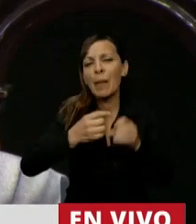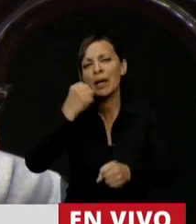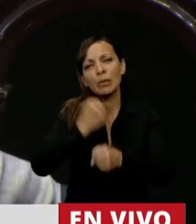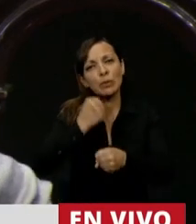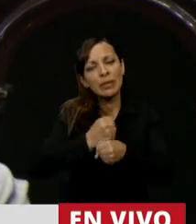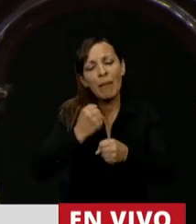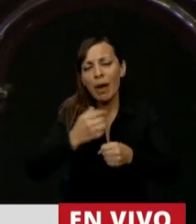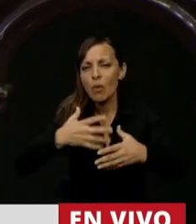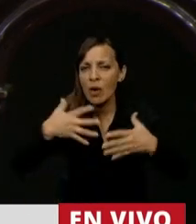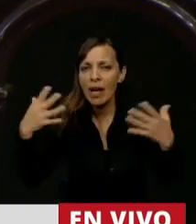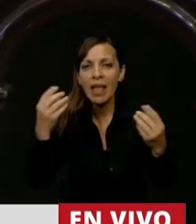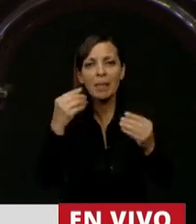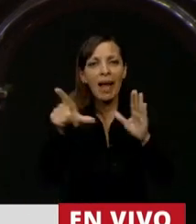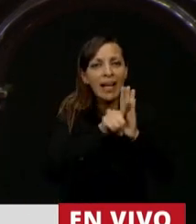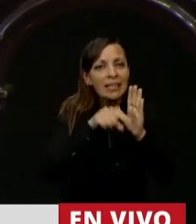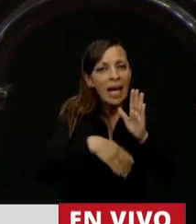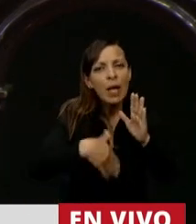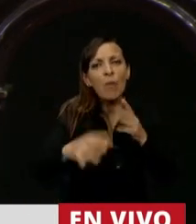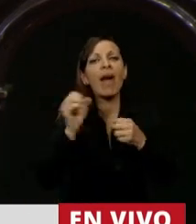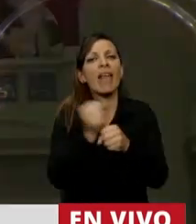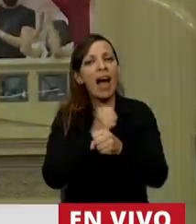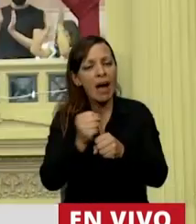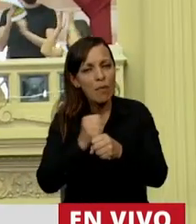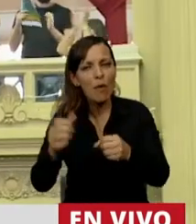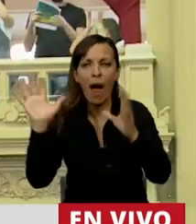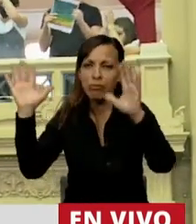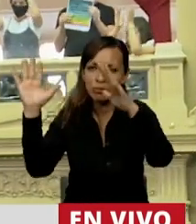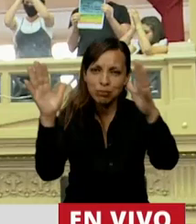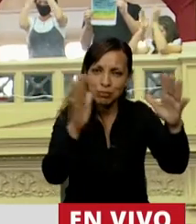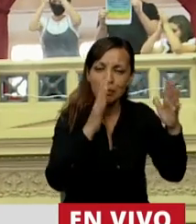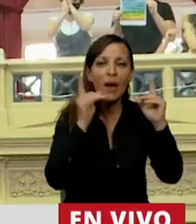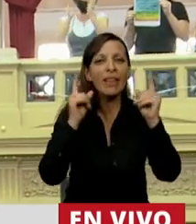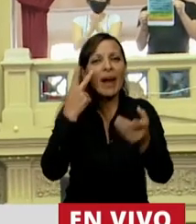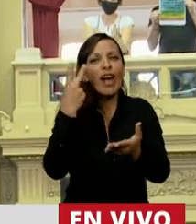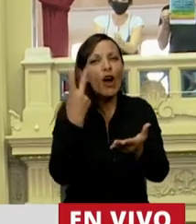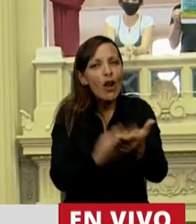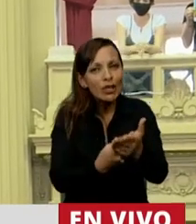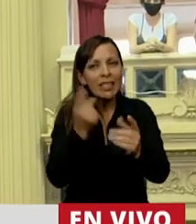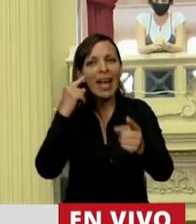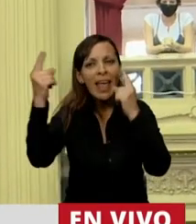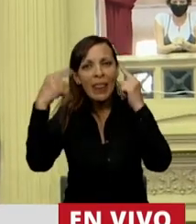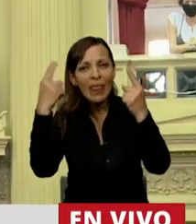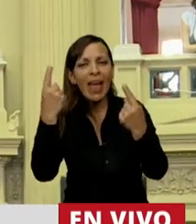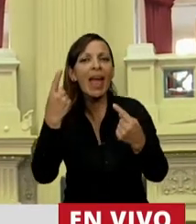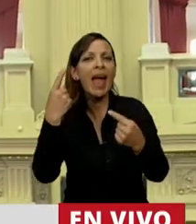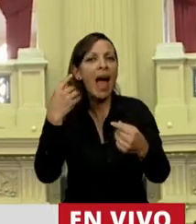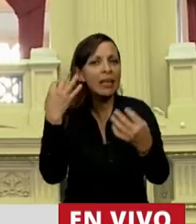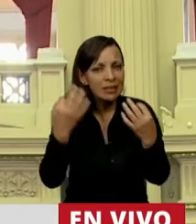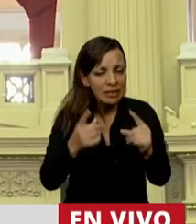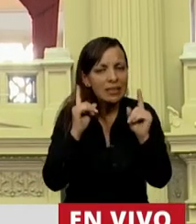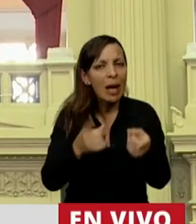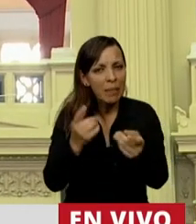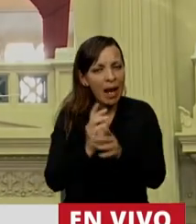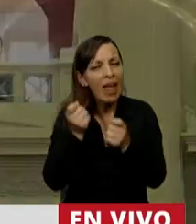laburazo enorme para que esta ley pueda salir. Reconocer las ideas también le hace bien a